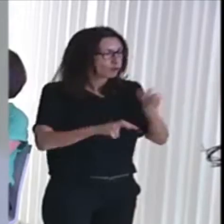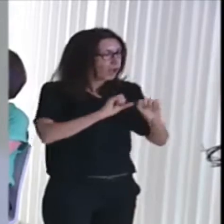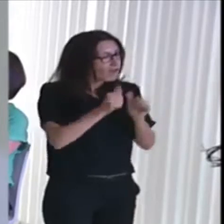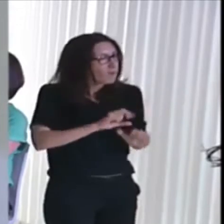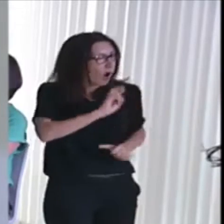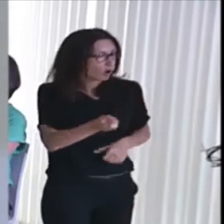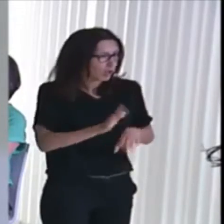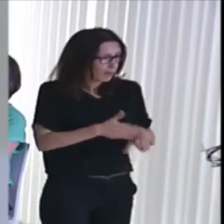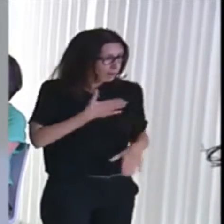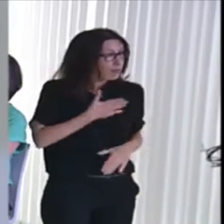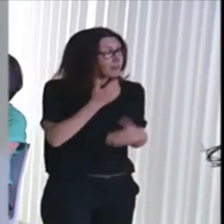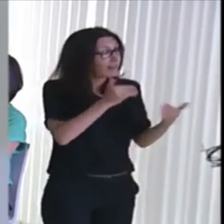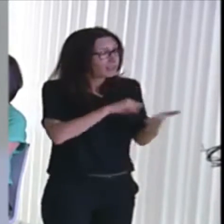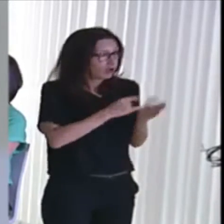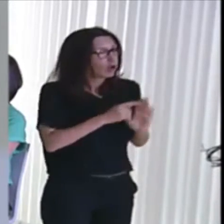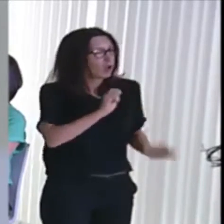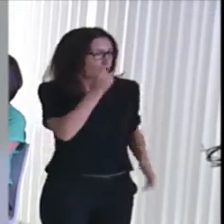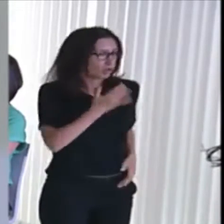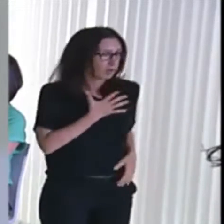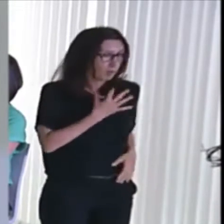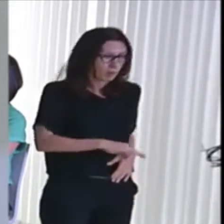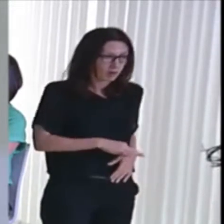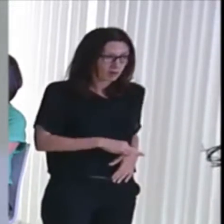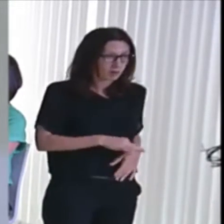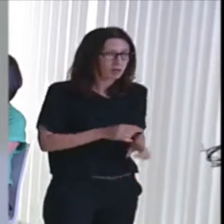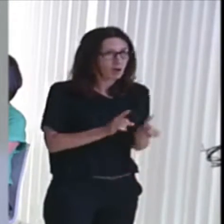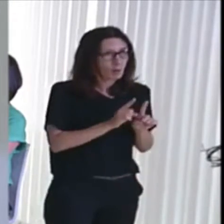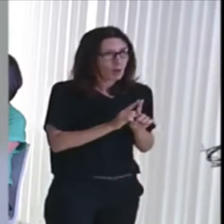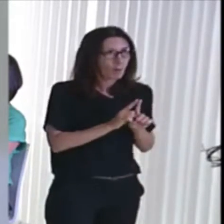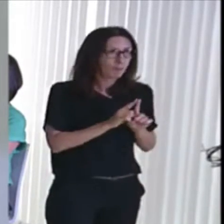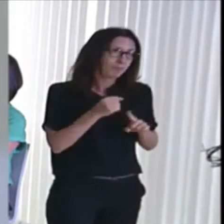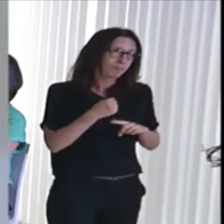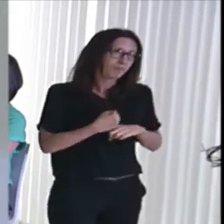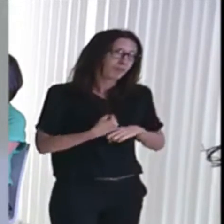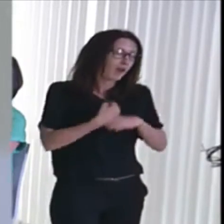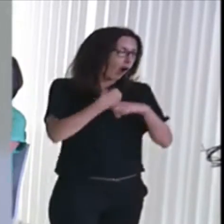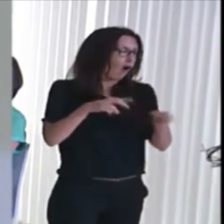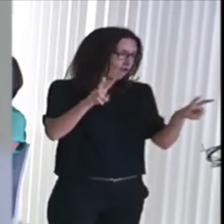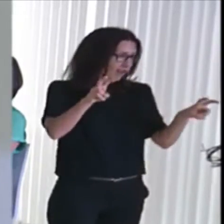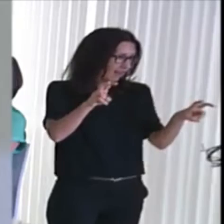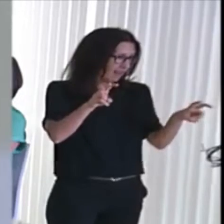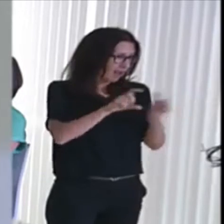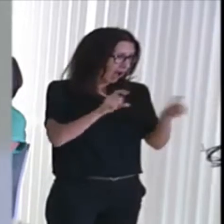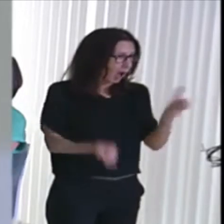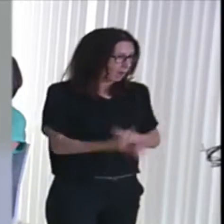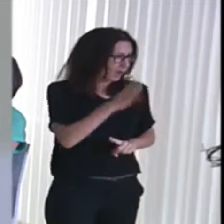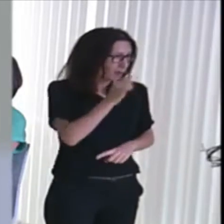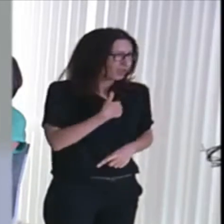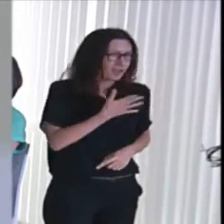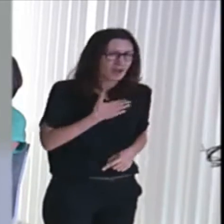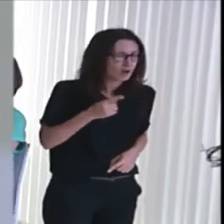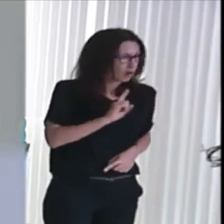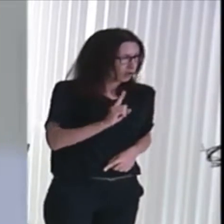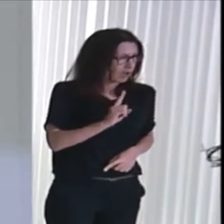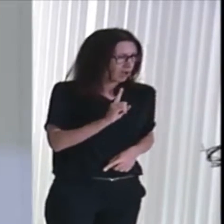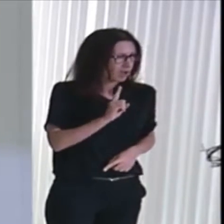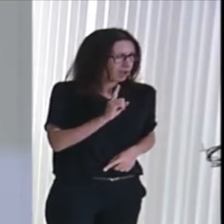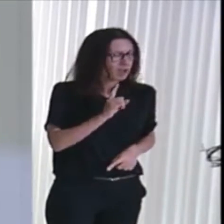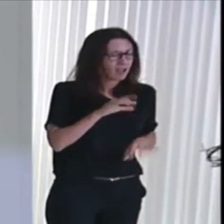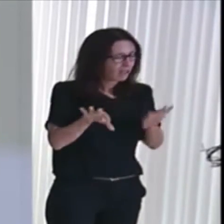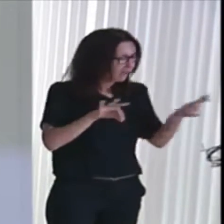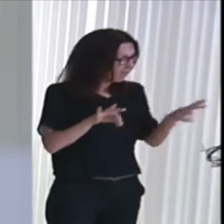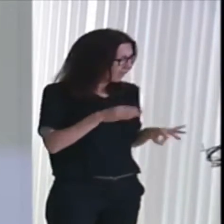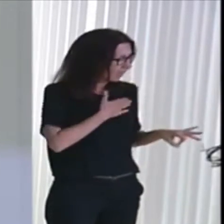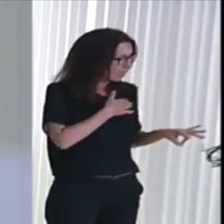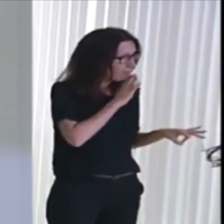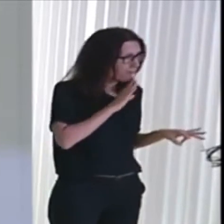a la tecnología lo he podido hacer. O sea, me he visto medio obligada a emprender porque no quería pasar por el aro de tener que elegir entre